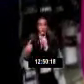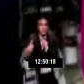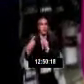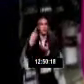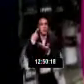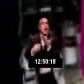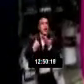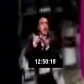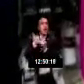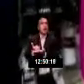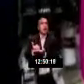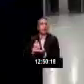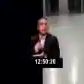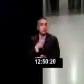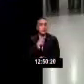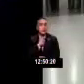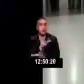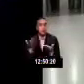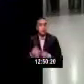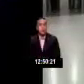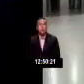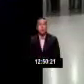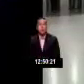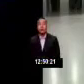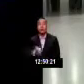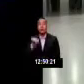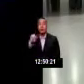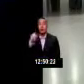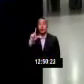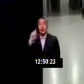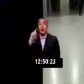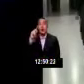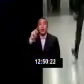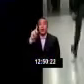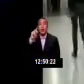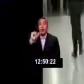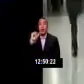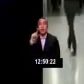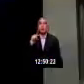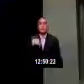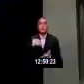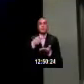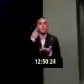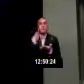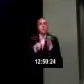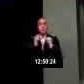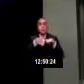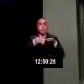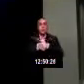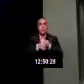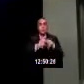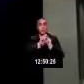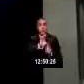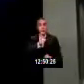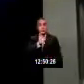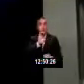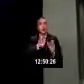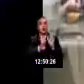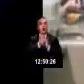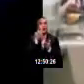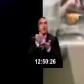están atravesando, es a nivel de todo el país. Yolanda es una de las empresarias que cumple con las mínimas condiciones para acceder al crédito Reactívate